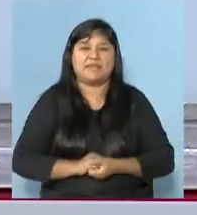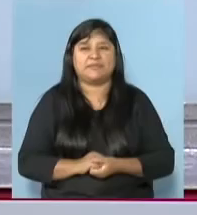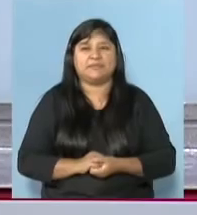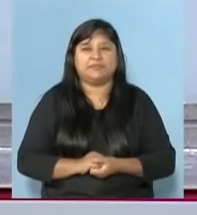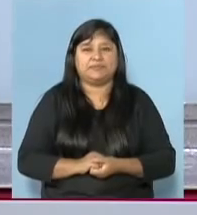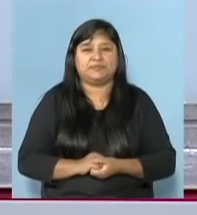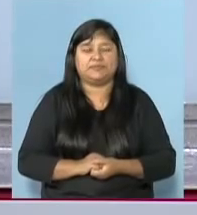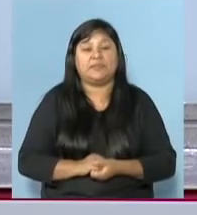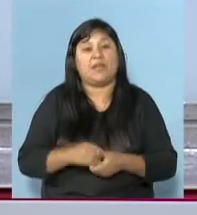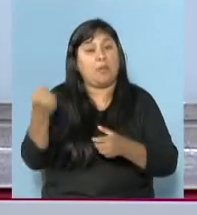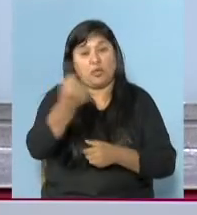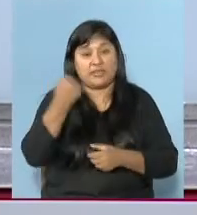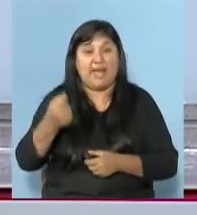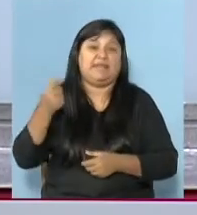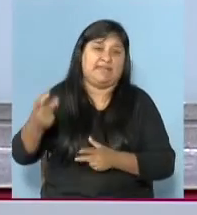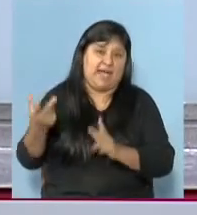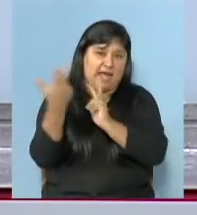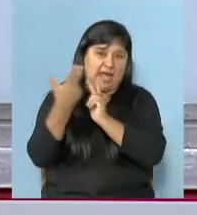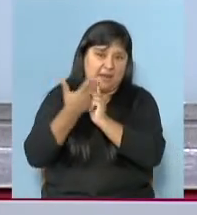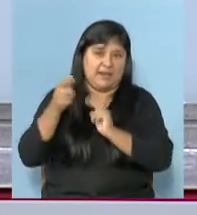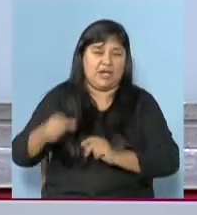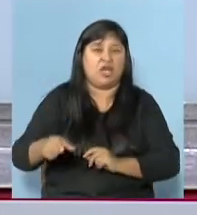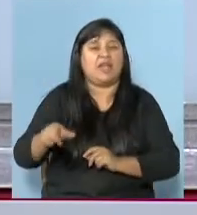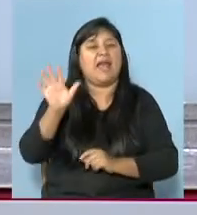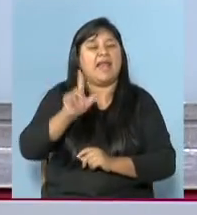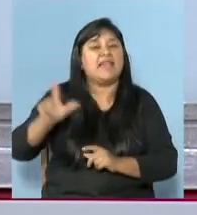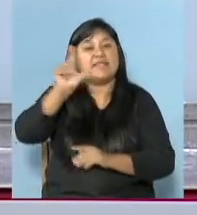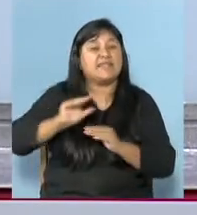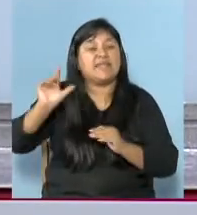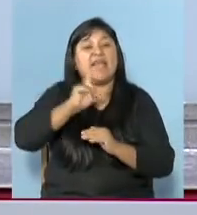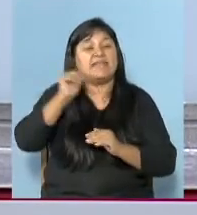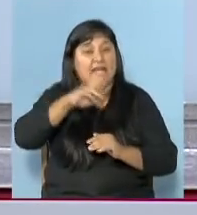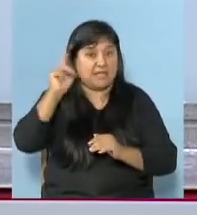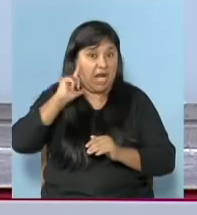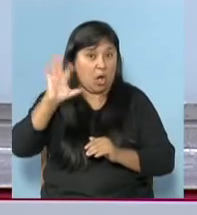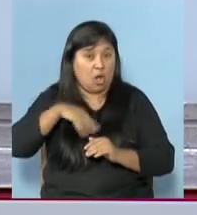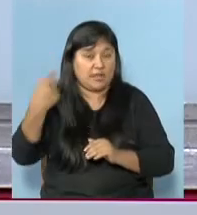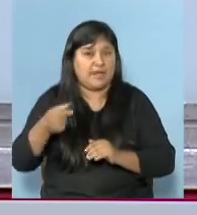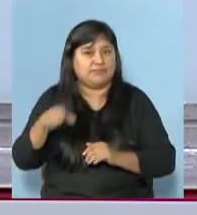muy importante dialogar con la licenciada Tarragona sobre este tema. Fundamental